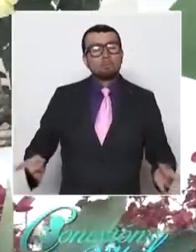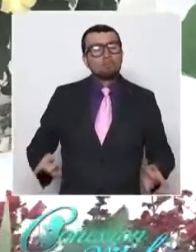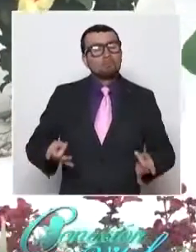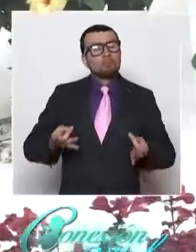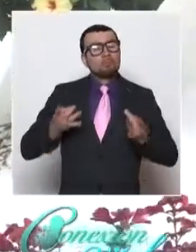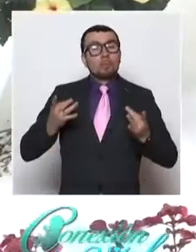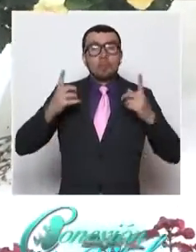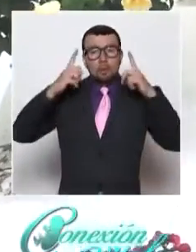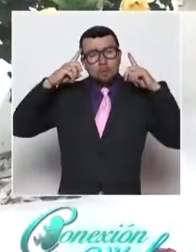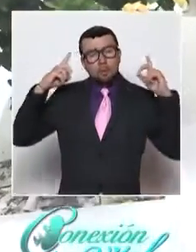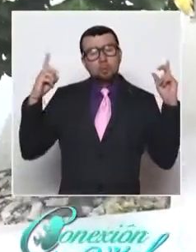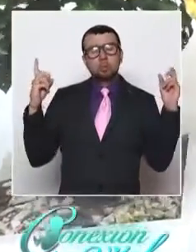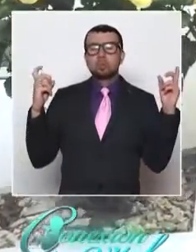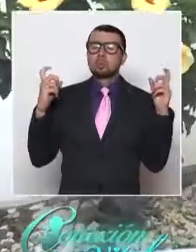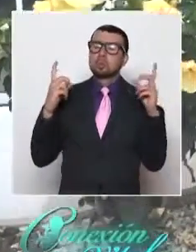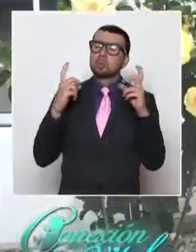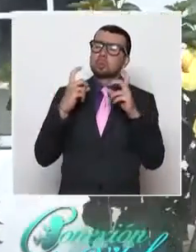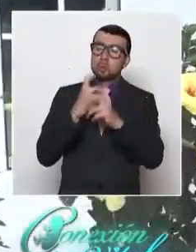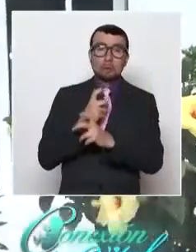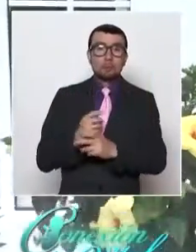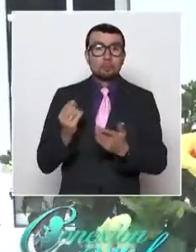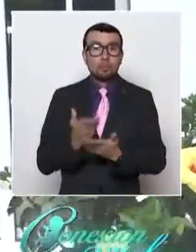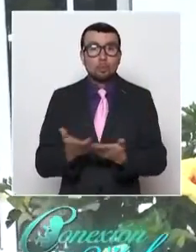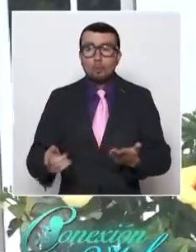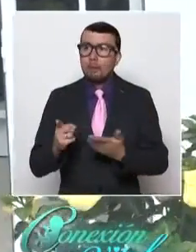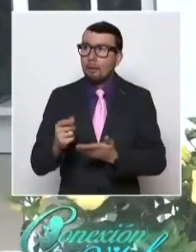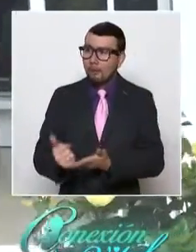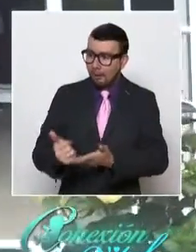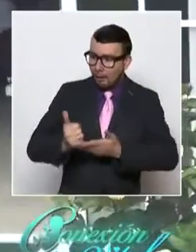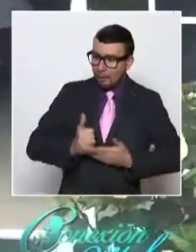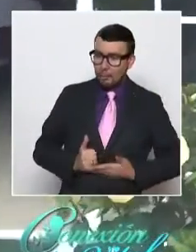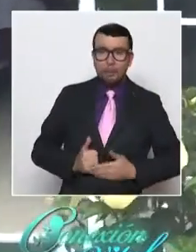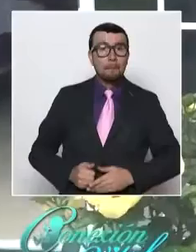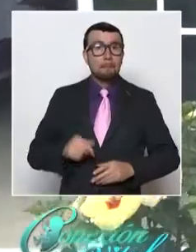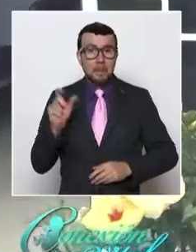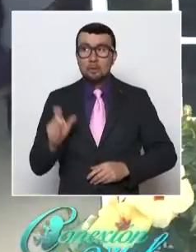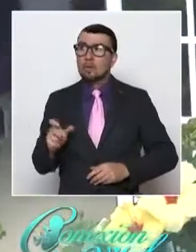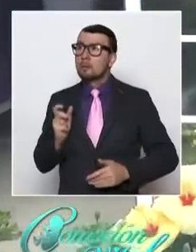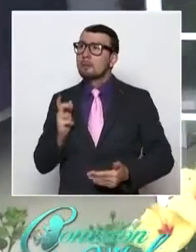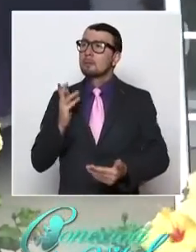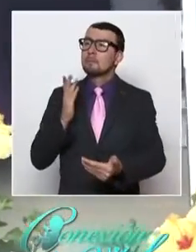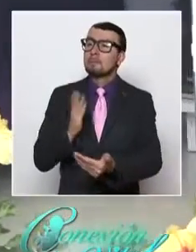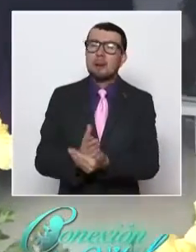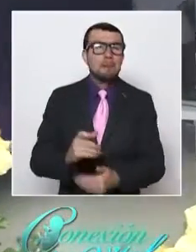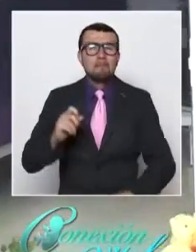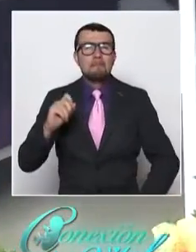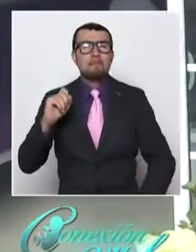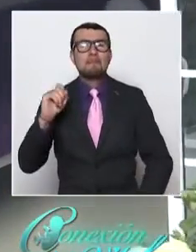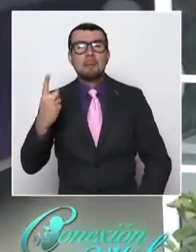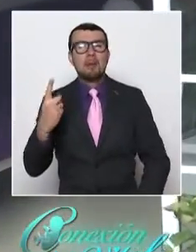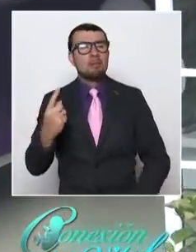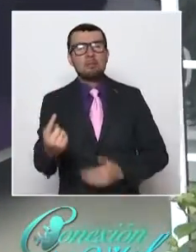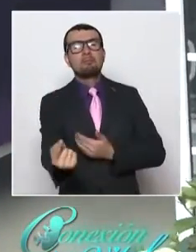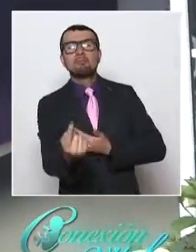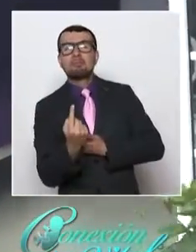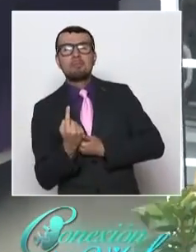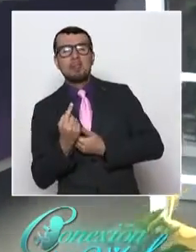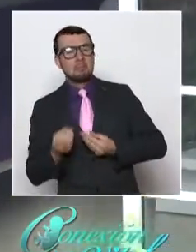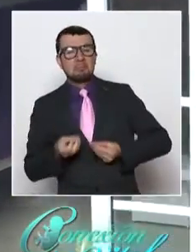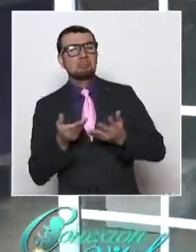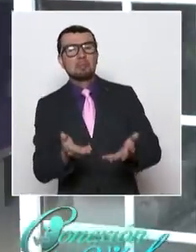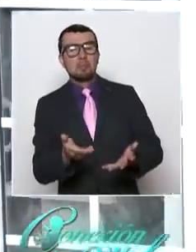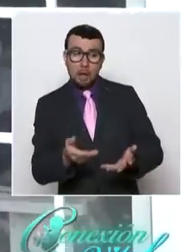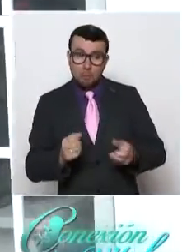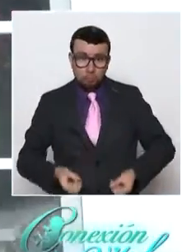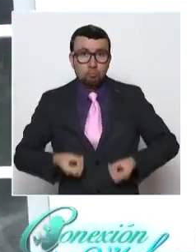relajación, de meditación. El paciente llega a este sitio y lo primero que hacemos es ofrecerle la posibilidad de todos los